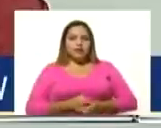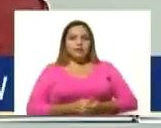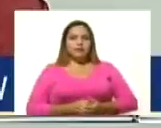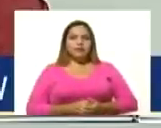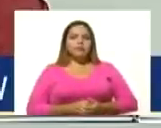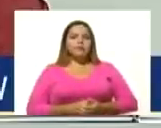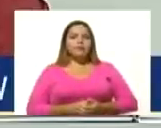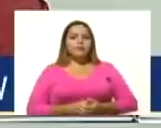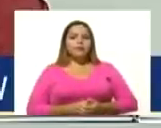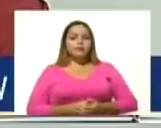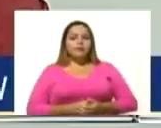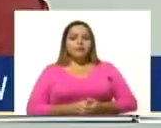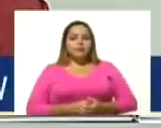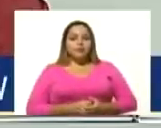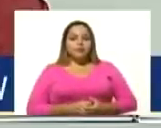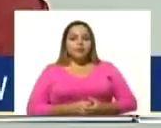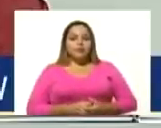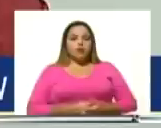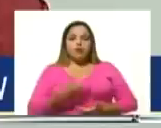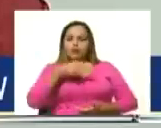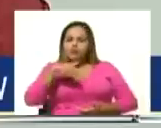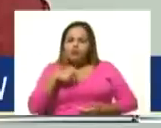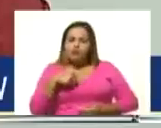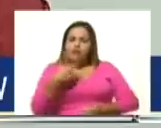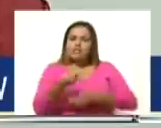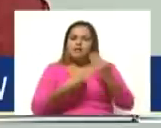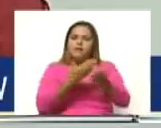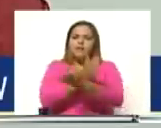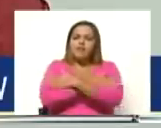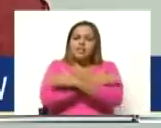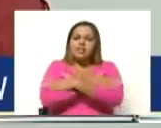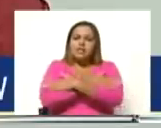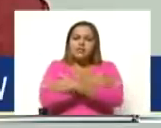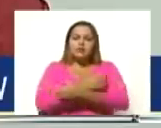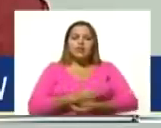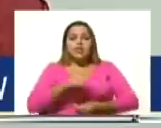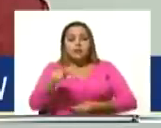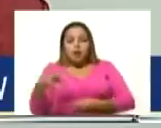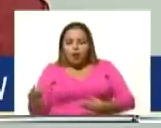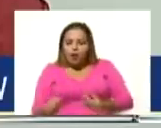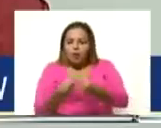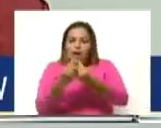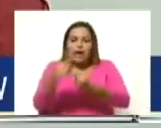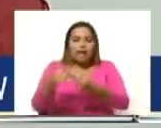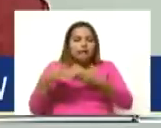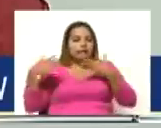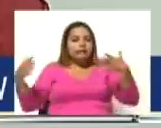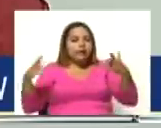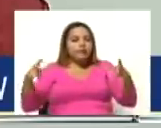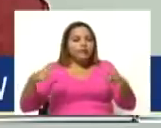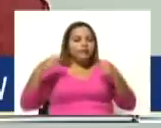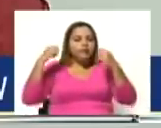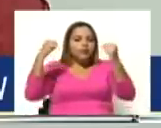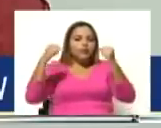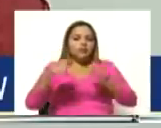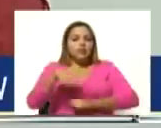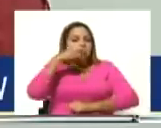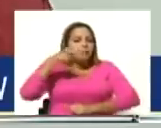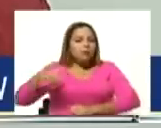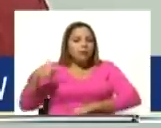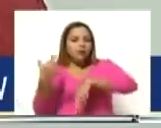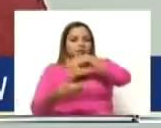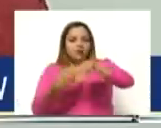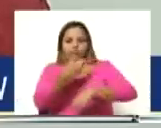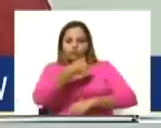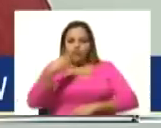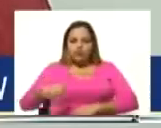solo le enviamos una cálida felicitación, sino que los acompañamos esta gran victoria del pueblo y de la revolución en China.